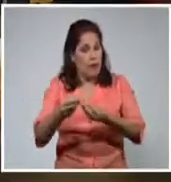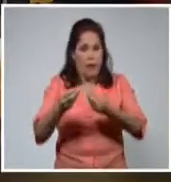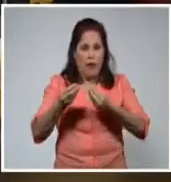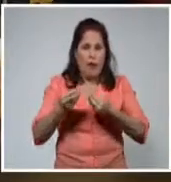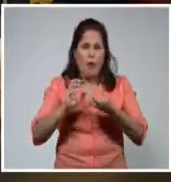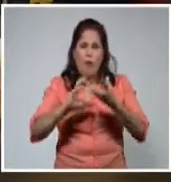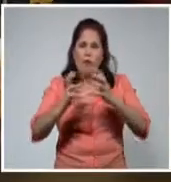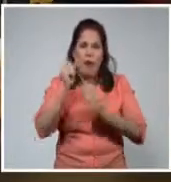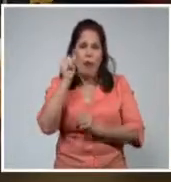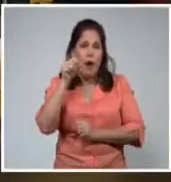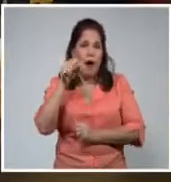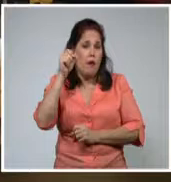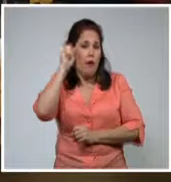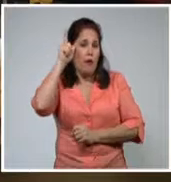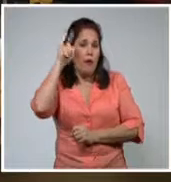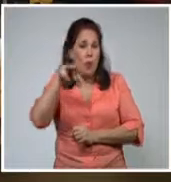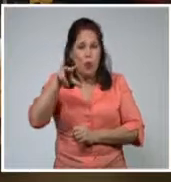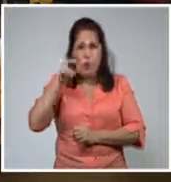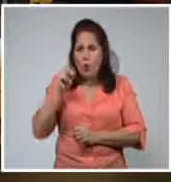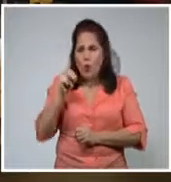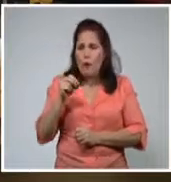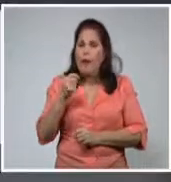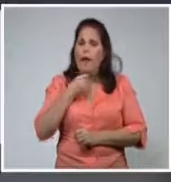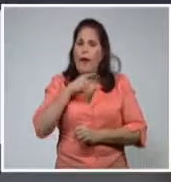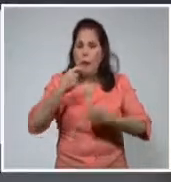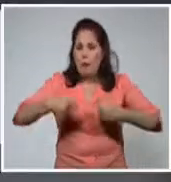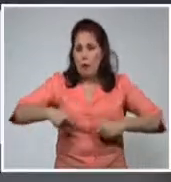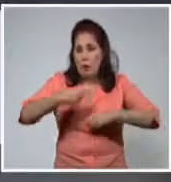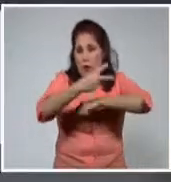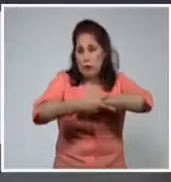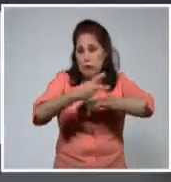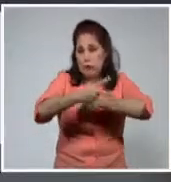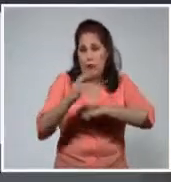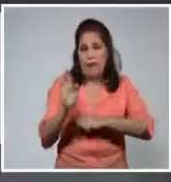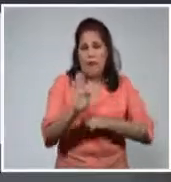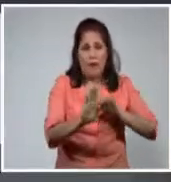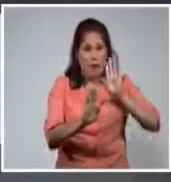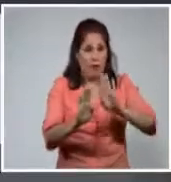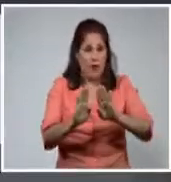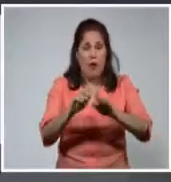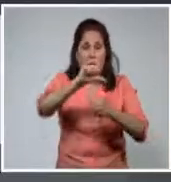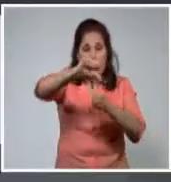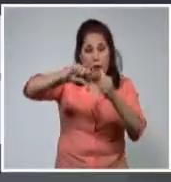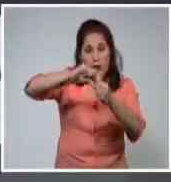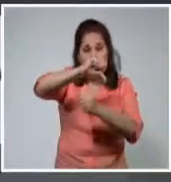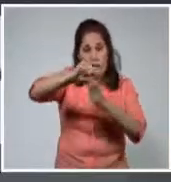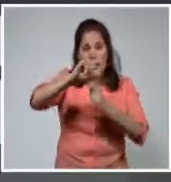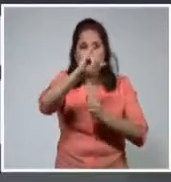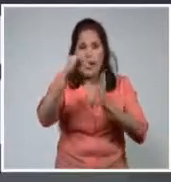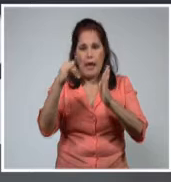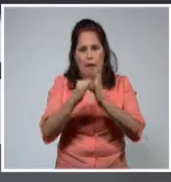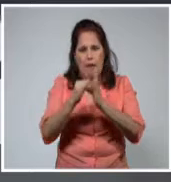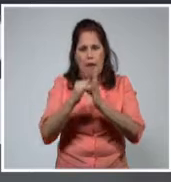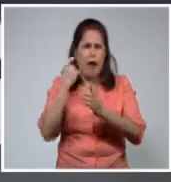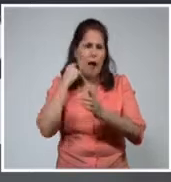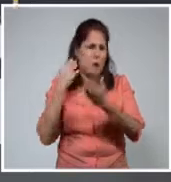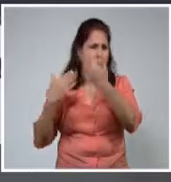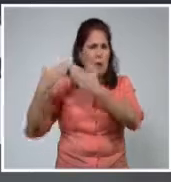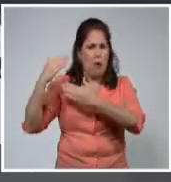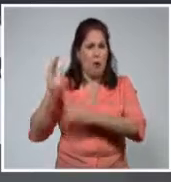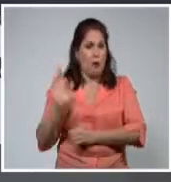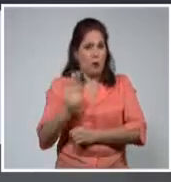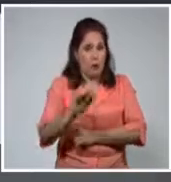mirada novedosa sobre las migraciones hacia esta área. La primera ocurrió hace unos 6000 años y el punto de